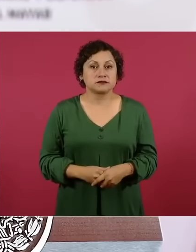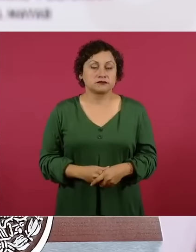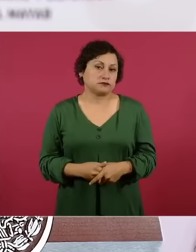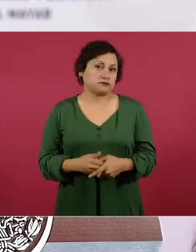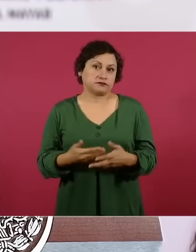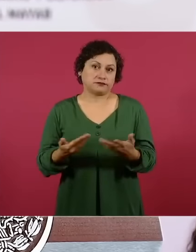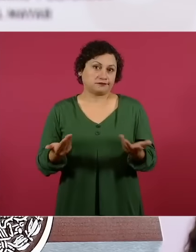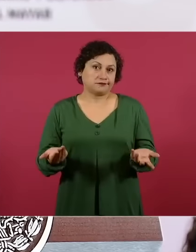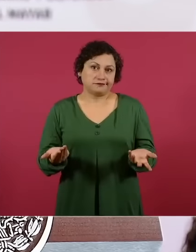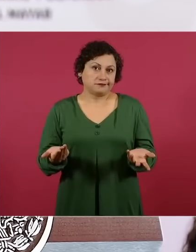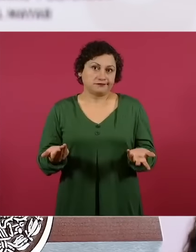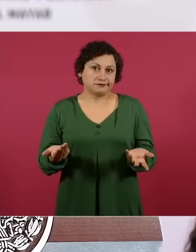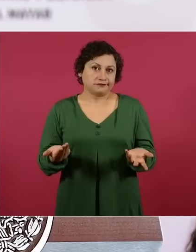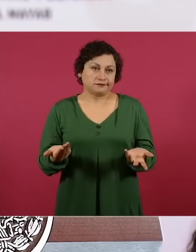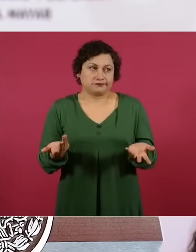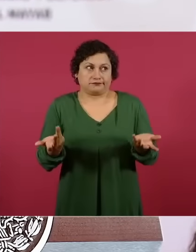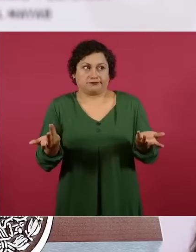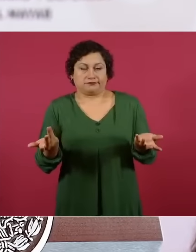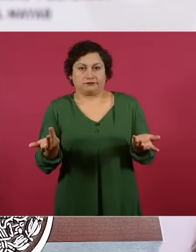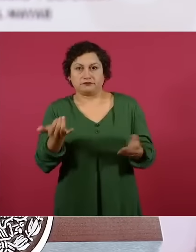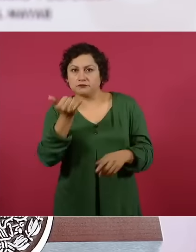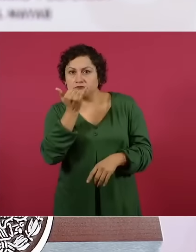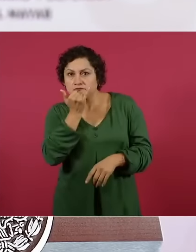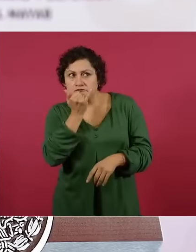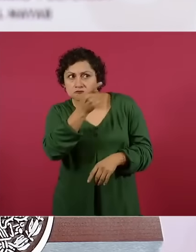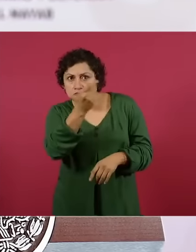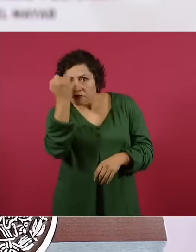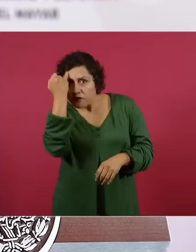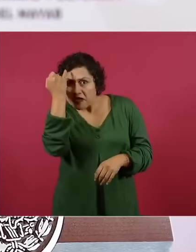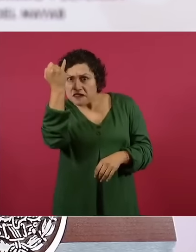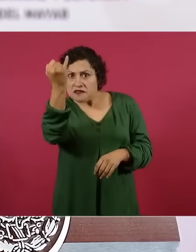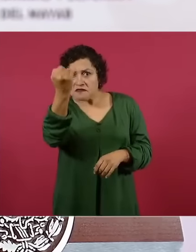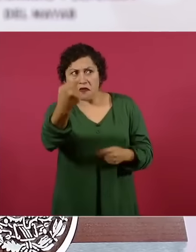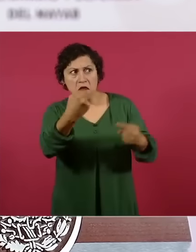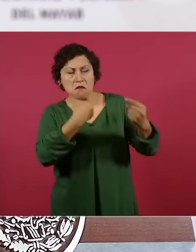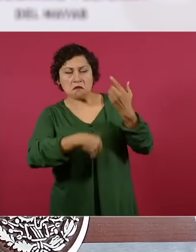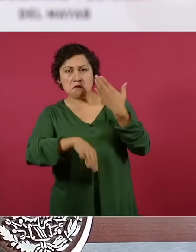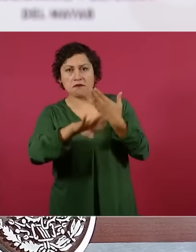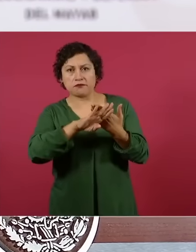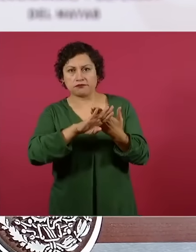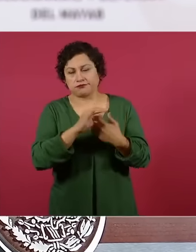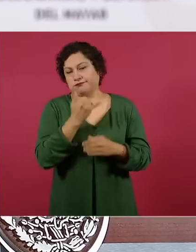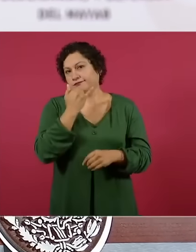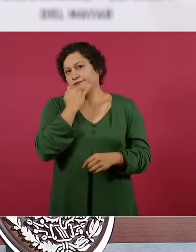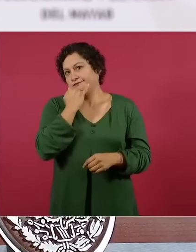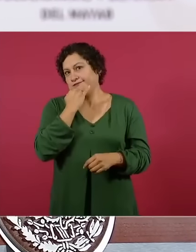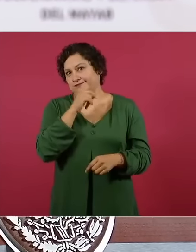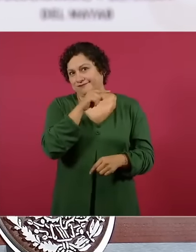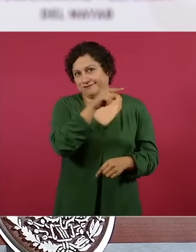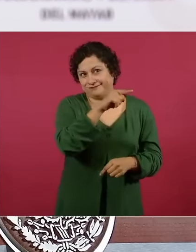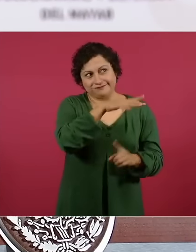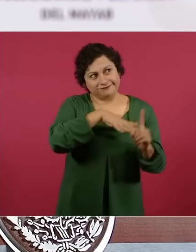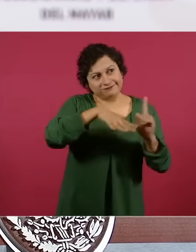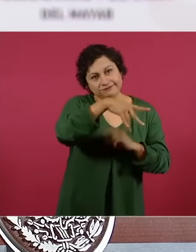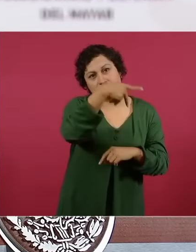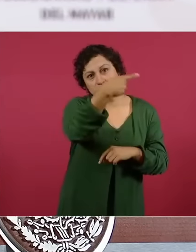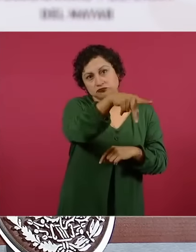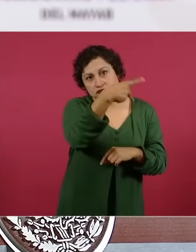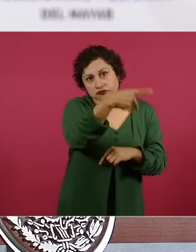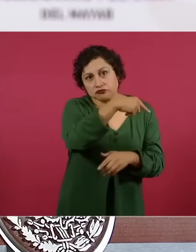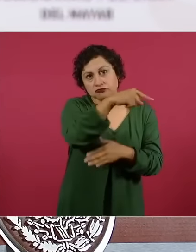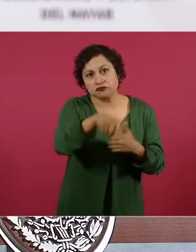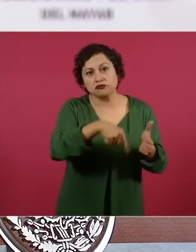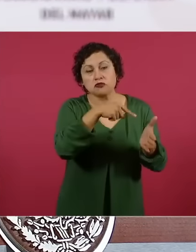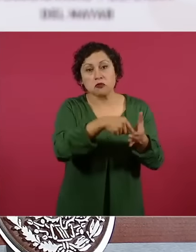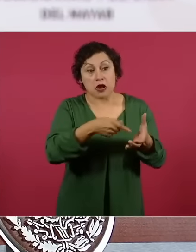Si a esas vamos, ahí donde vive él, que ya no se llama Rubén Darío, sino la calle